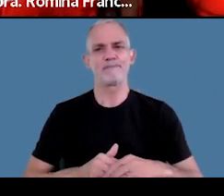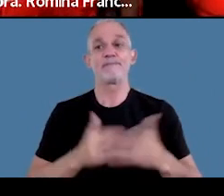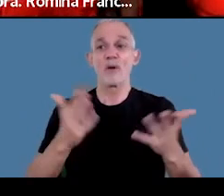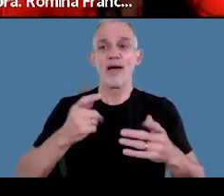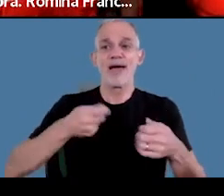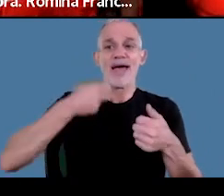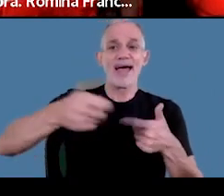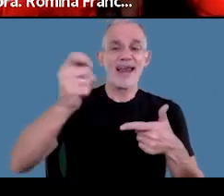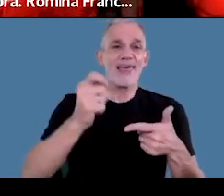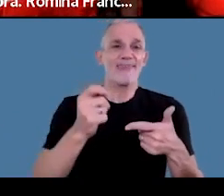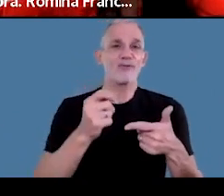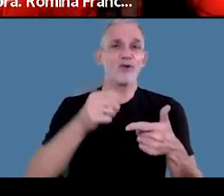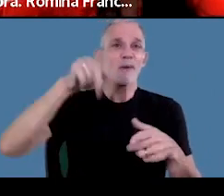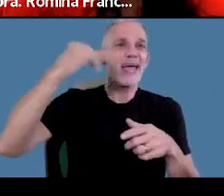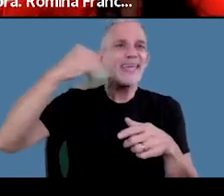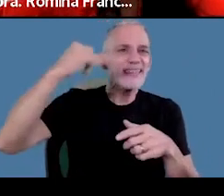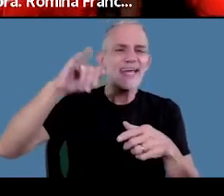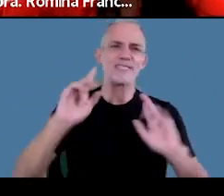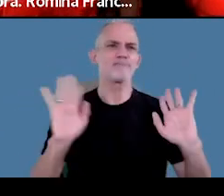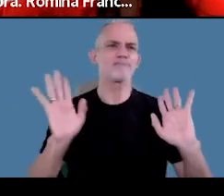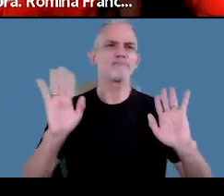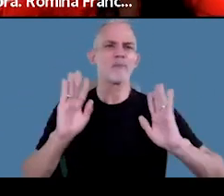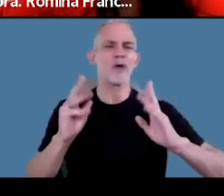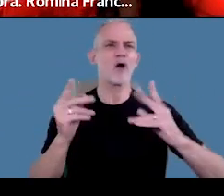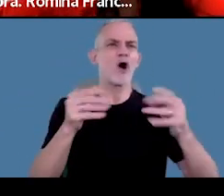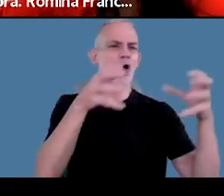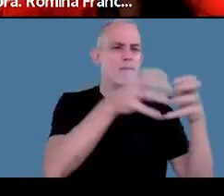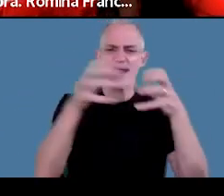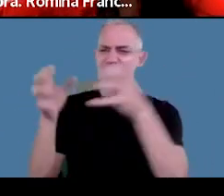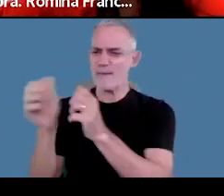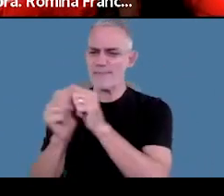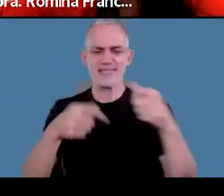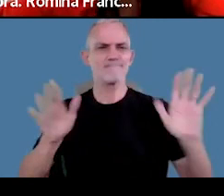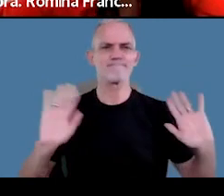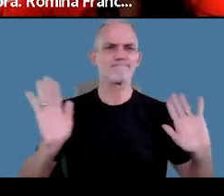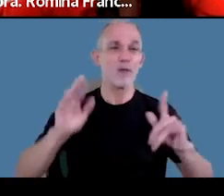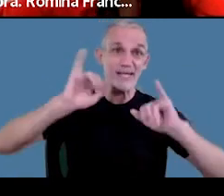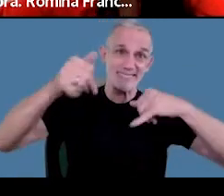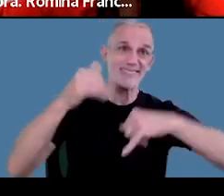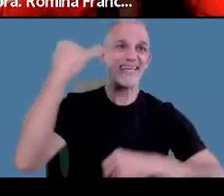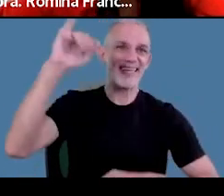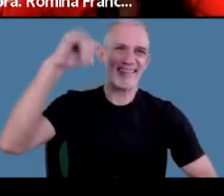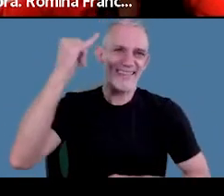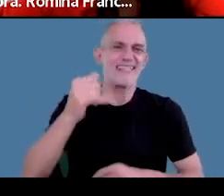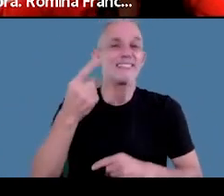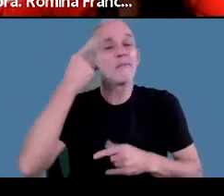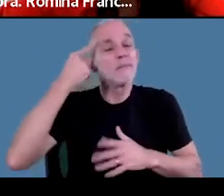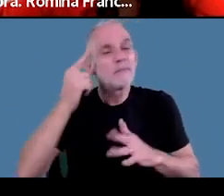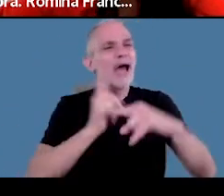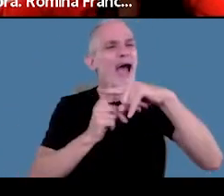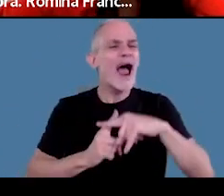Créditos que no generan intereses intercompany, sí nos van a generar intereses presuntos, va a